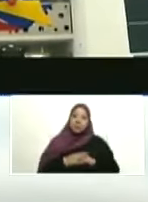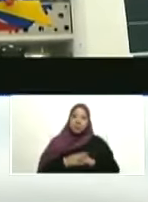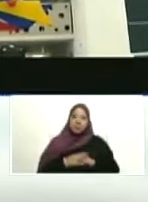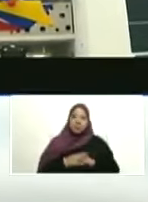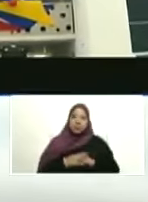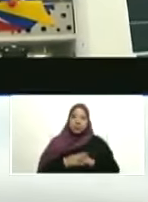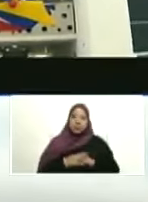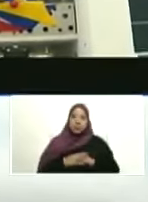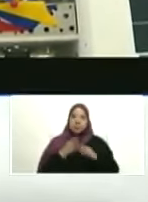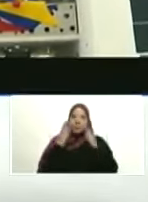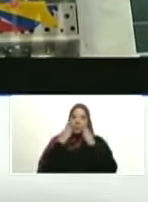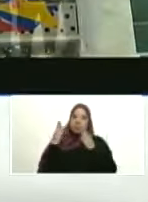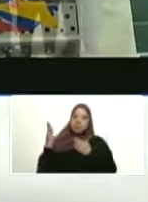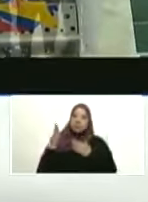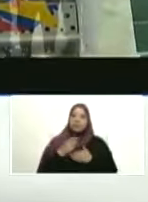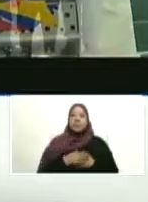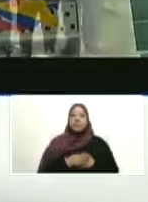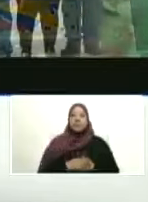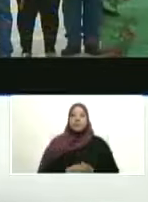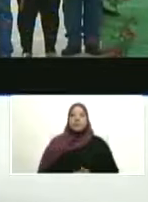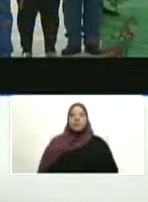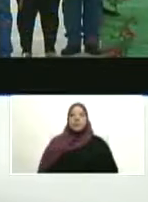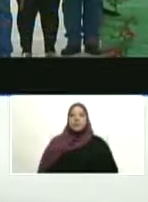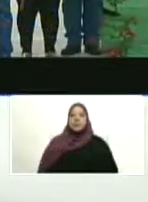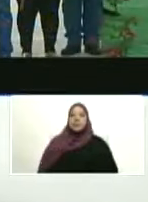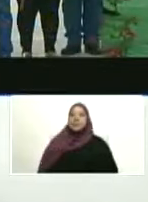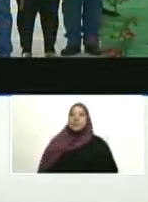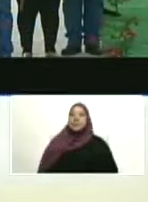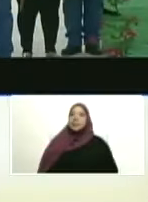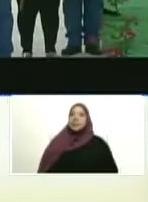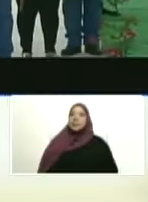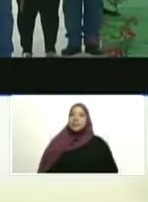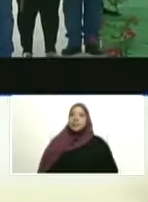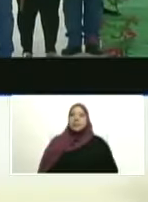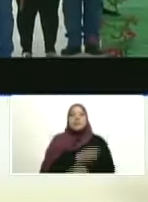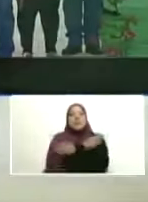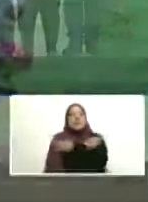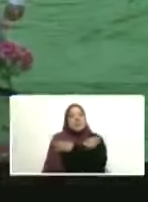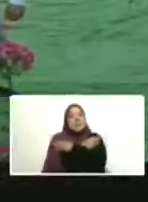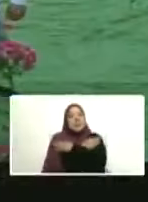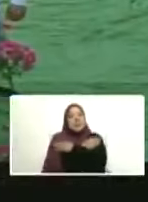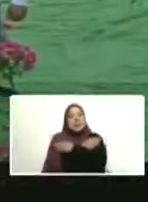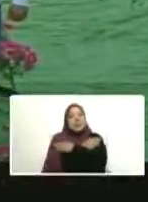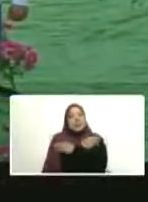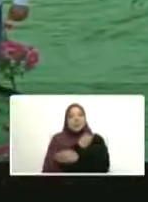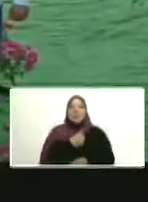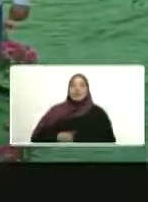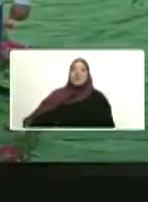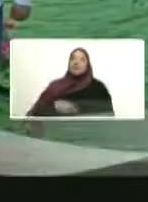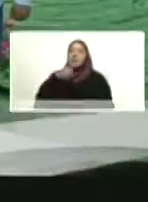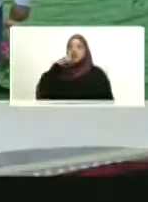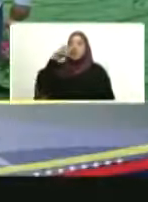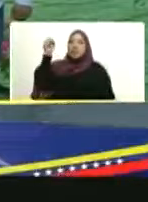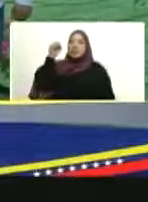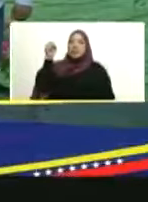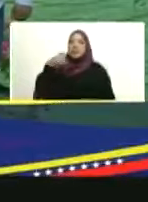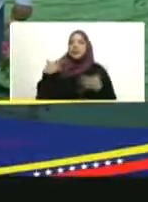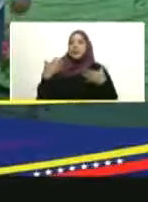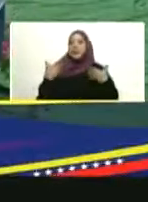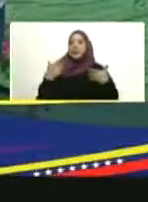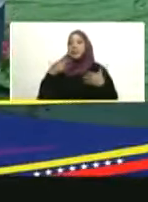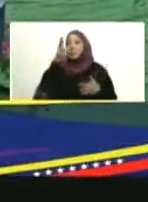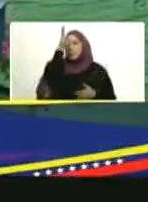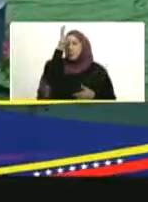Sí. Un abrazo, presidente. Alegría, alegría. Ahí desde Falcón,